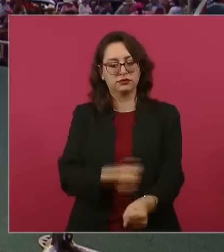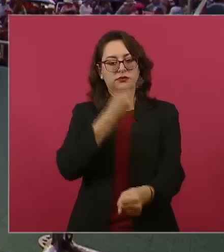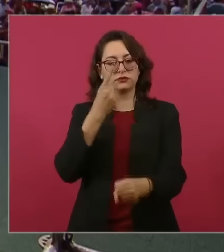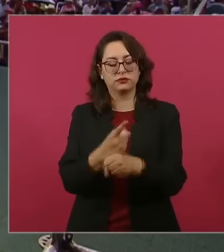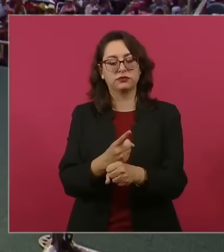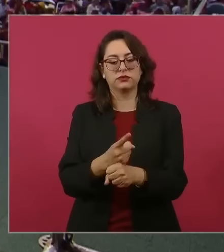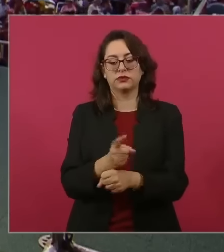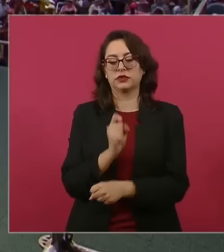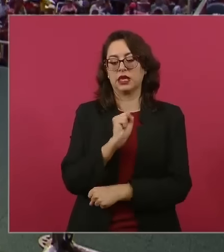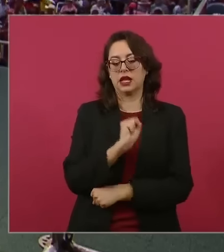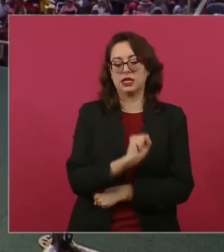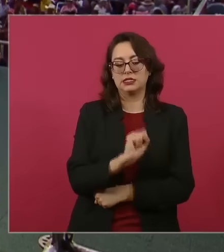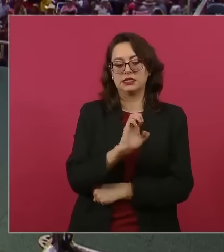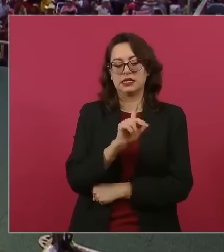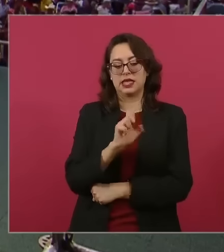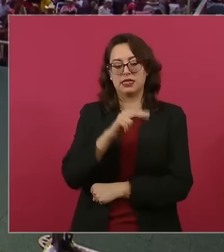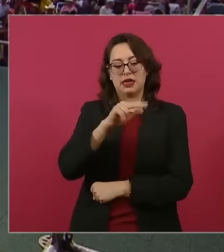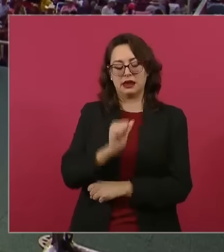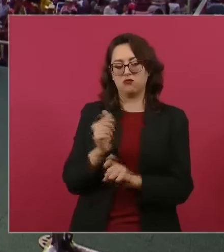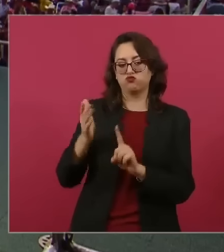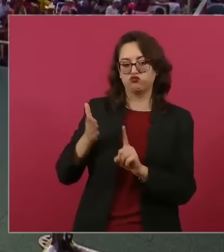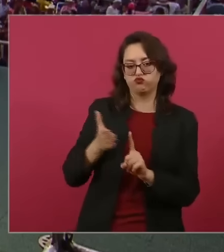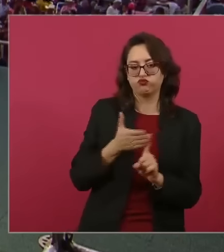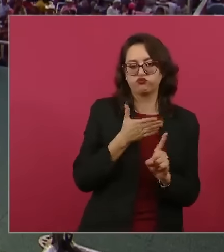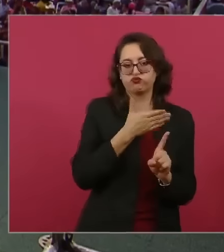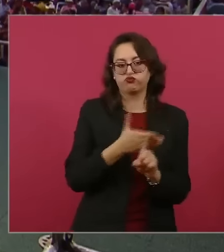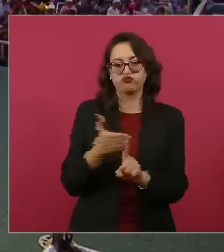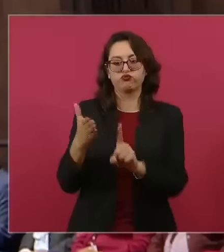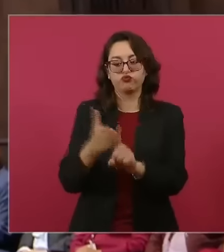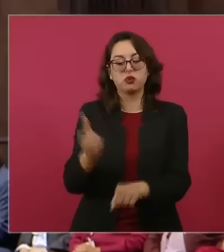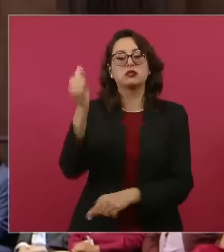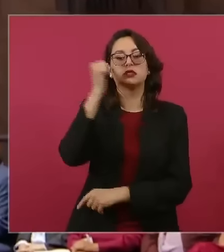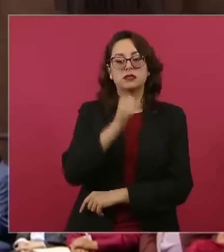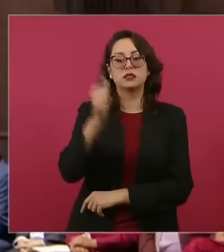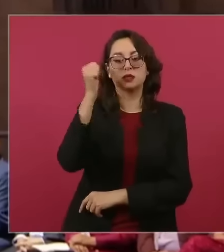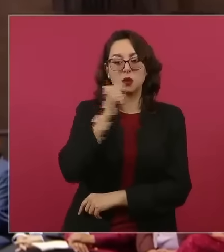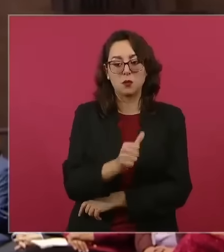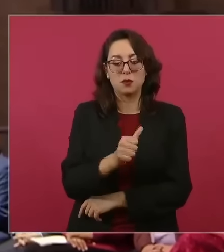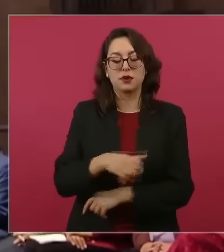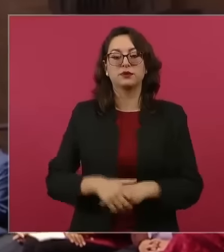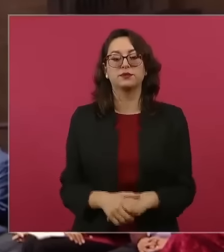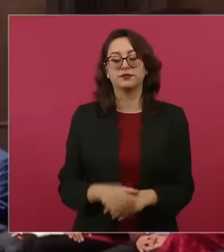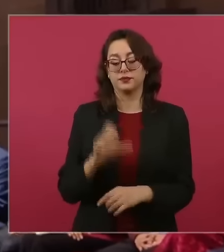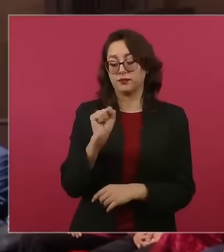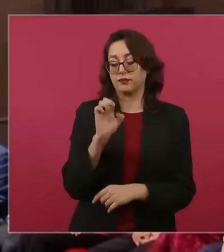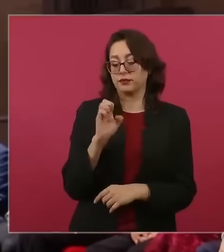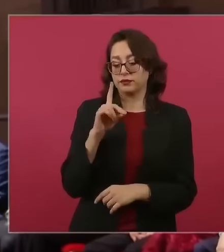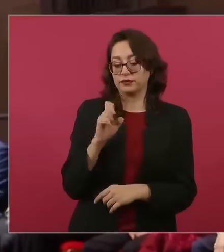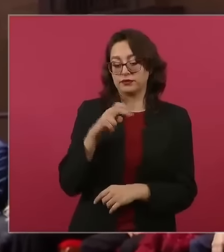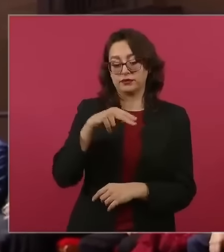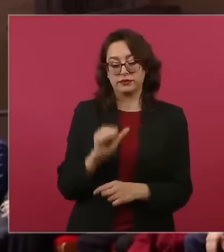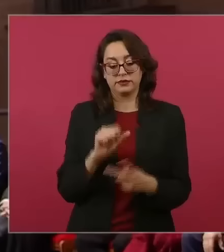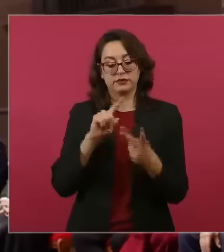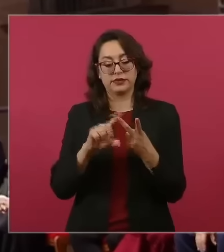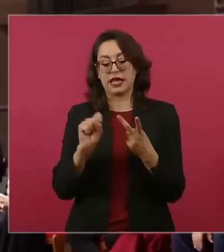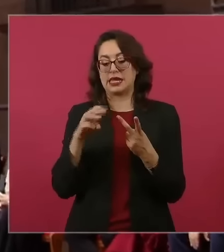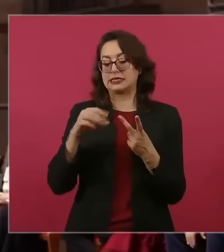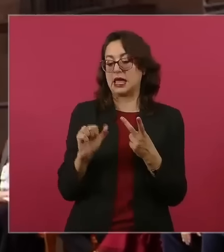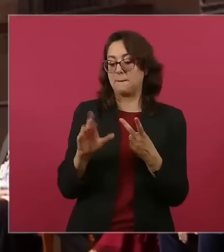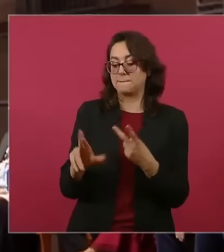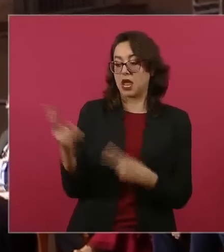la Secretaría de la Defensa Nacional. Esta Secretaría, la Secretaría de la Defensa Nacional y la Secretaría de